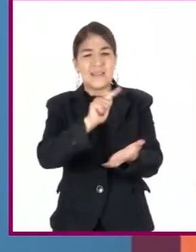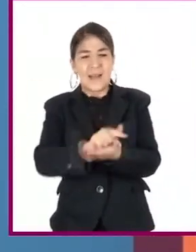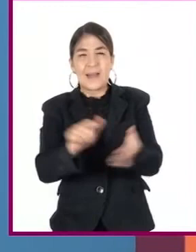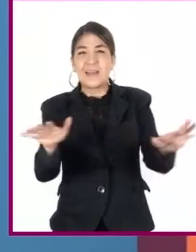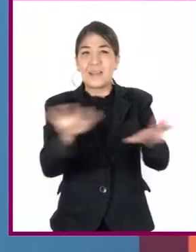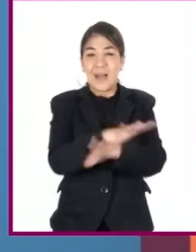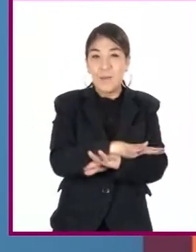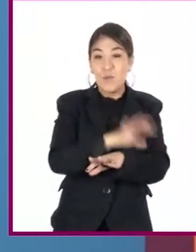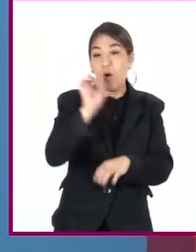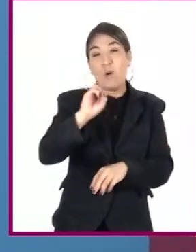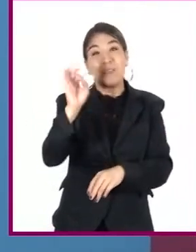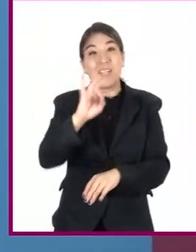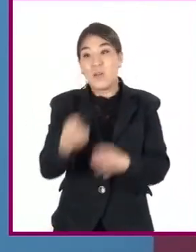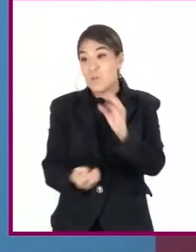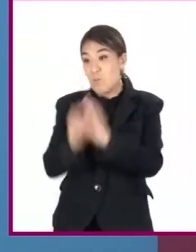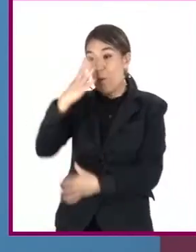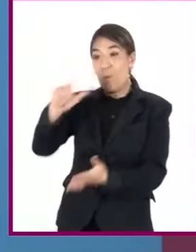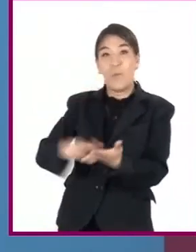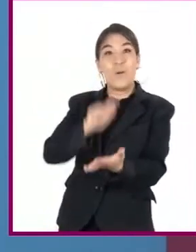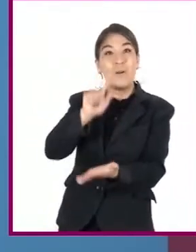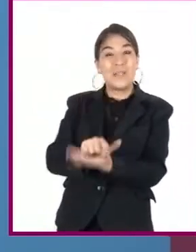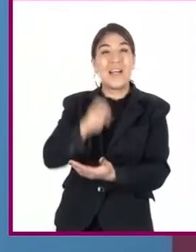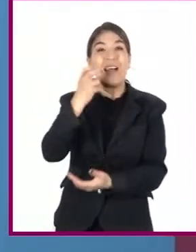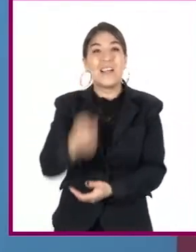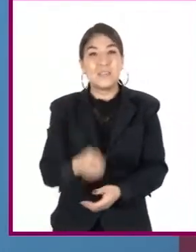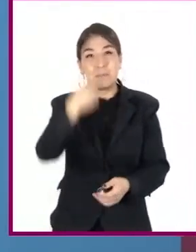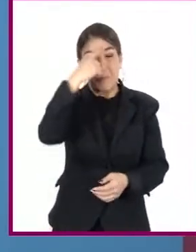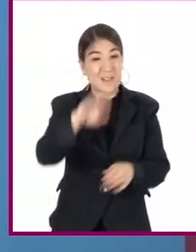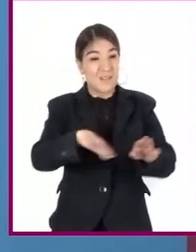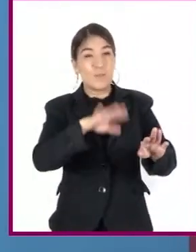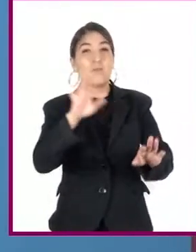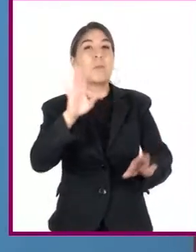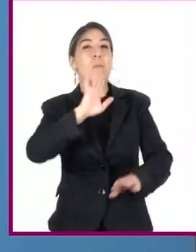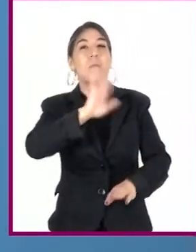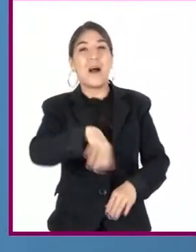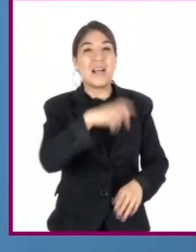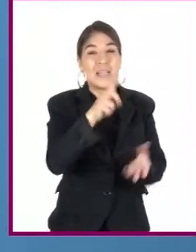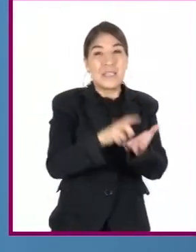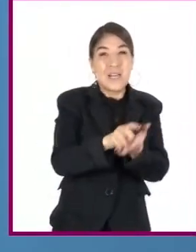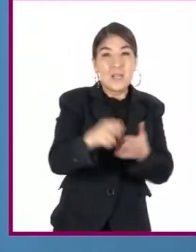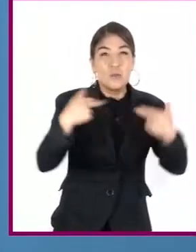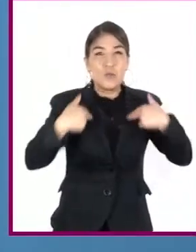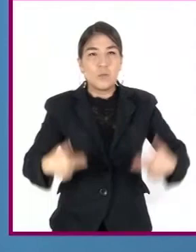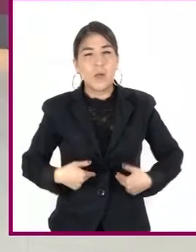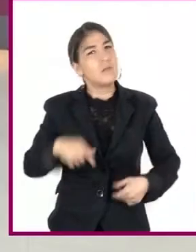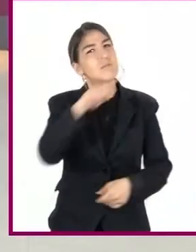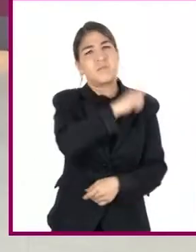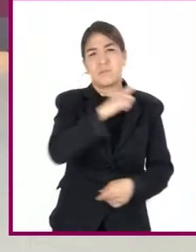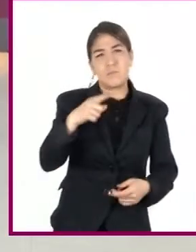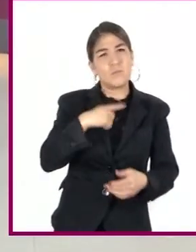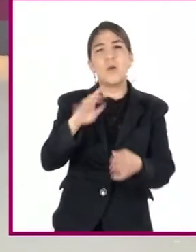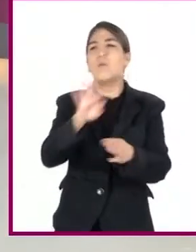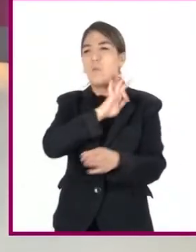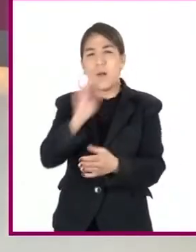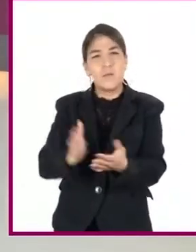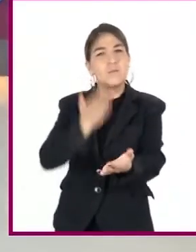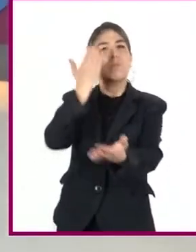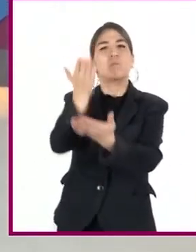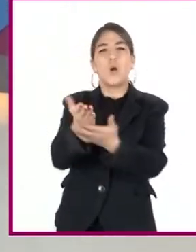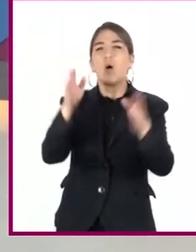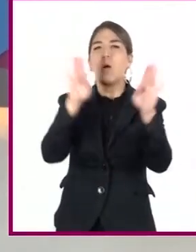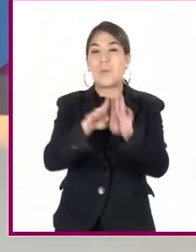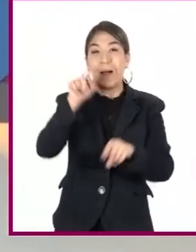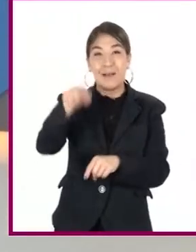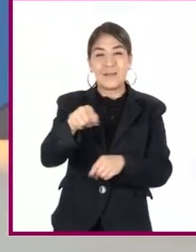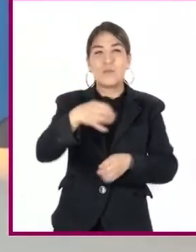entrara en conflicto con los derechos humanos, es facultad de la ciudadanía ampararse. En tal caso, el